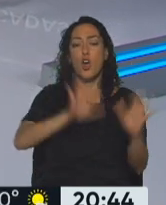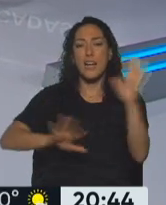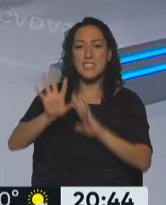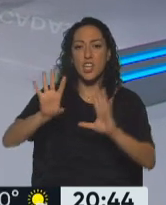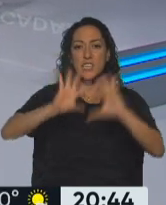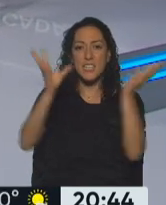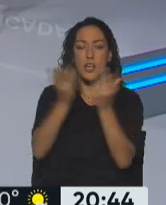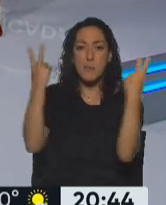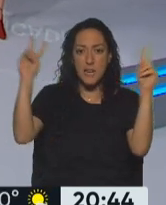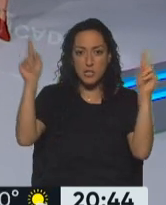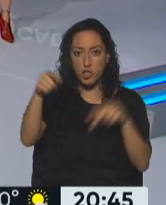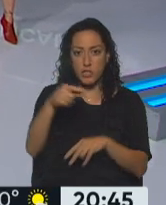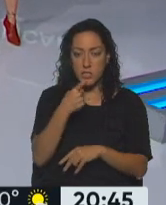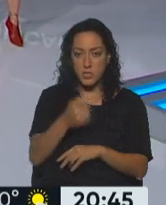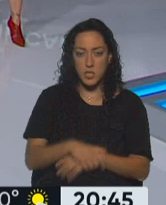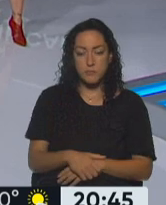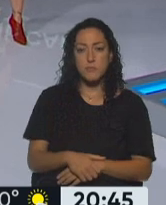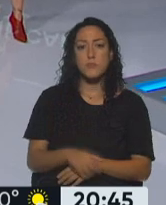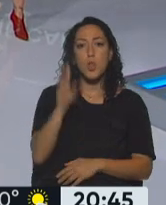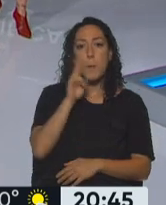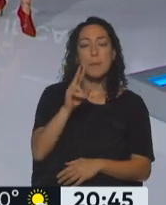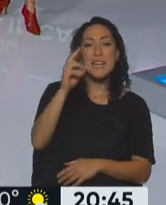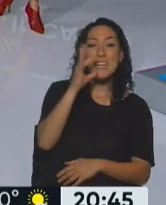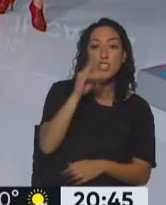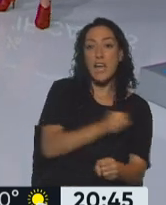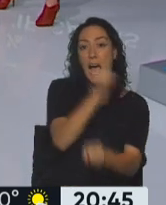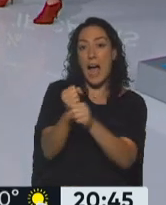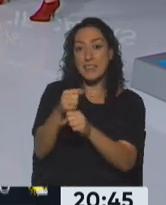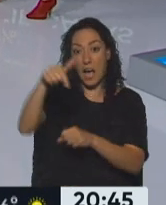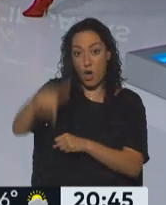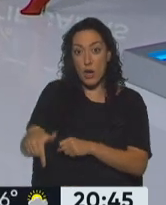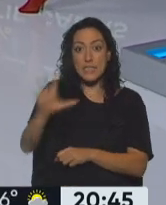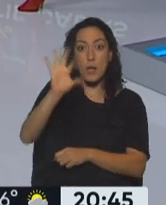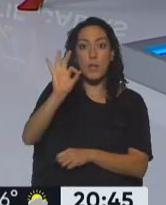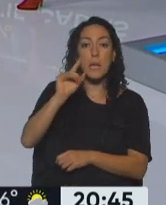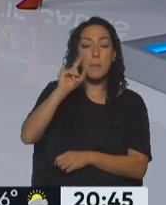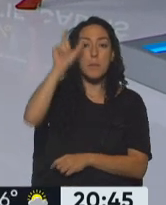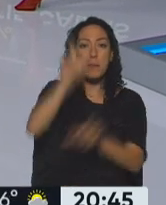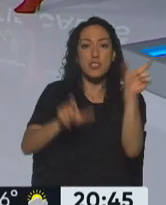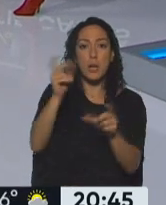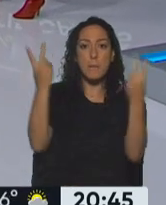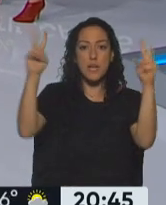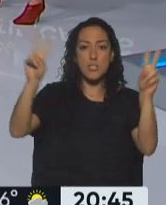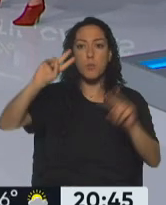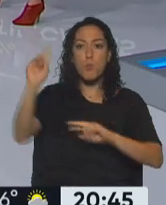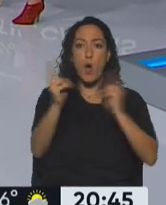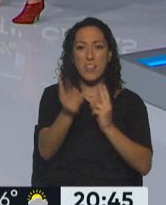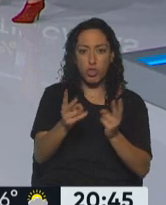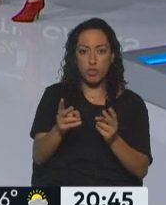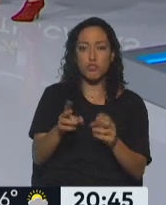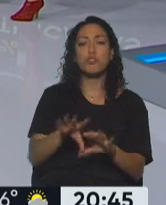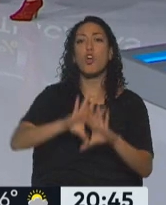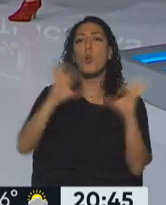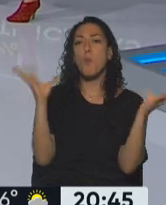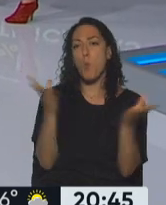las Migraciones. Desde el 2014 hasta la actualidad, más de 50.000 migrantes murieron, estamos hablando en todo